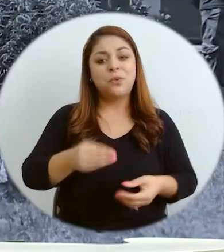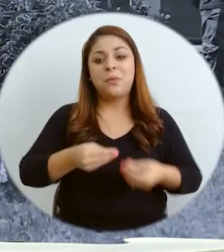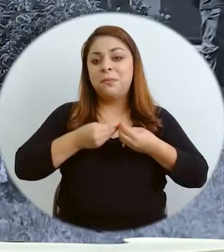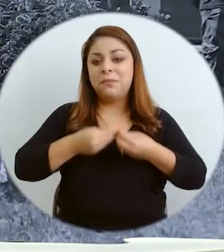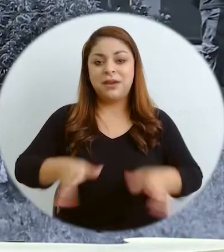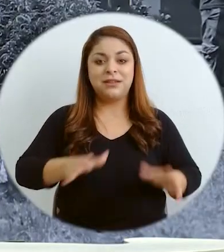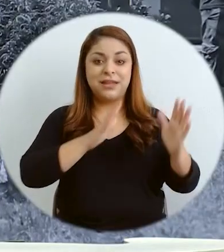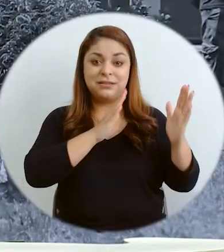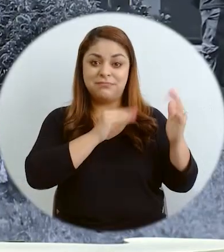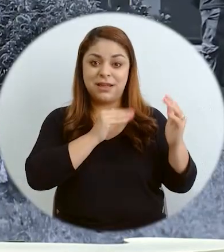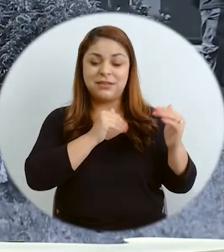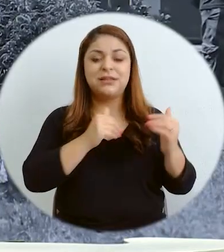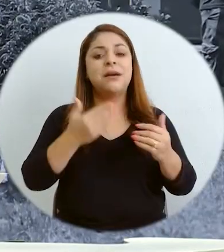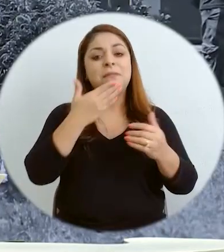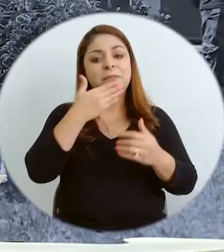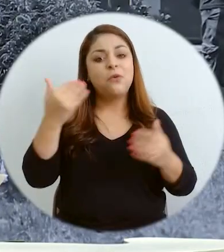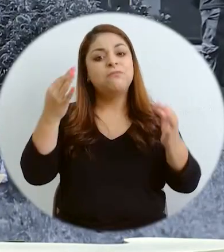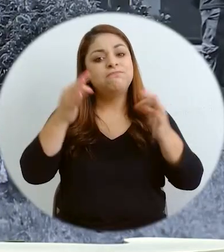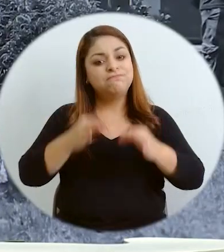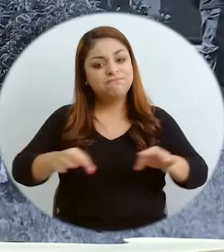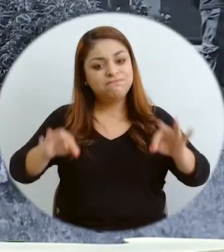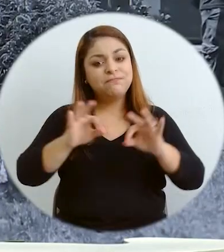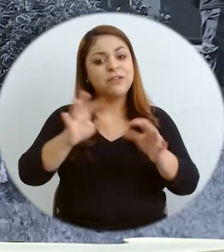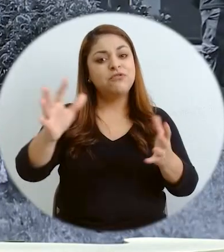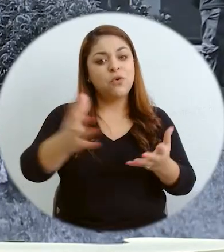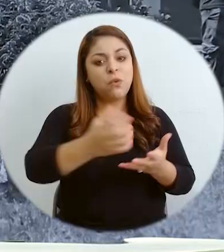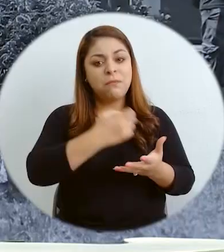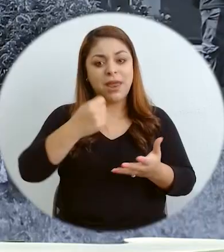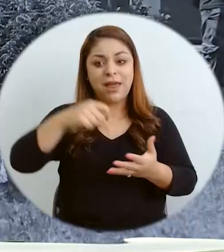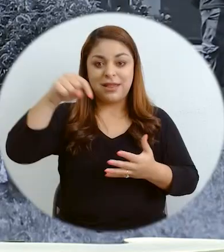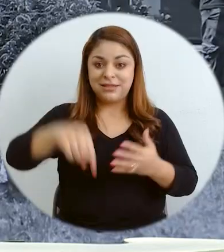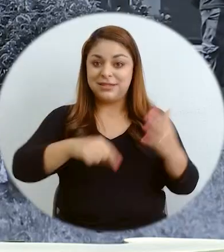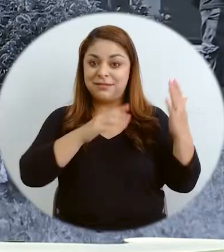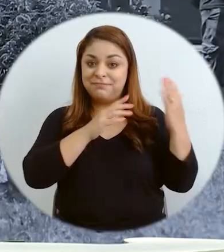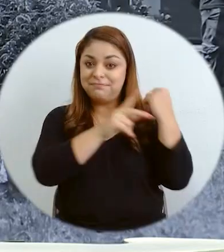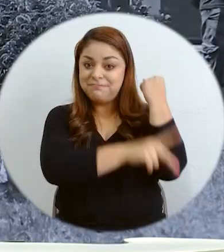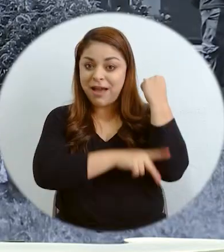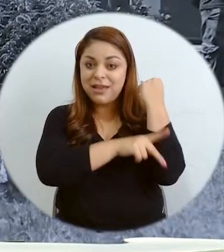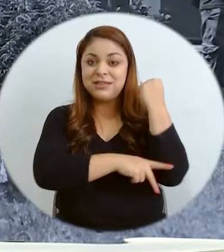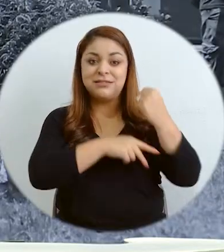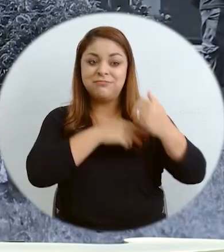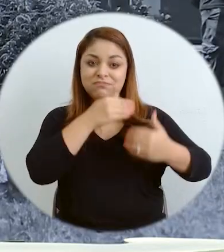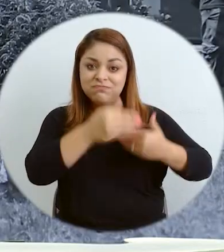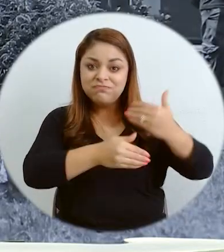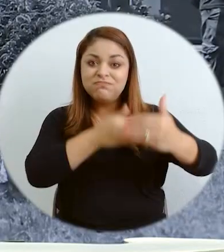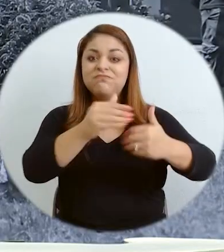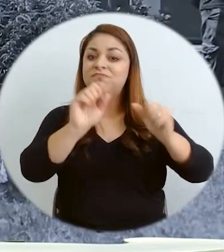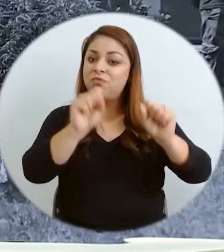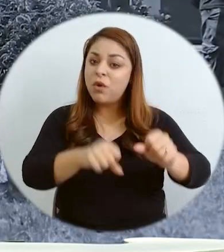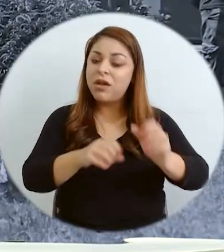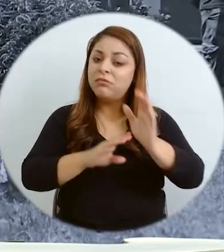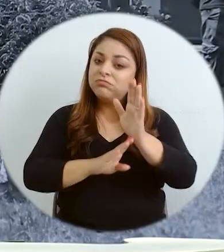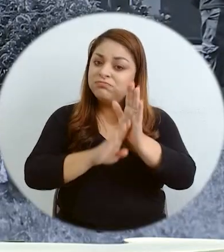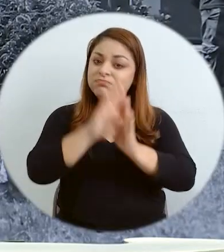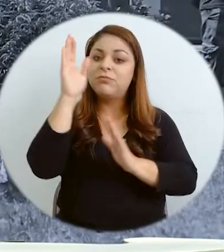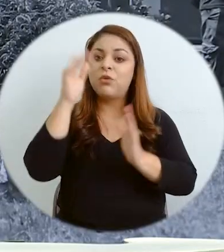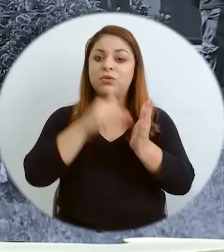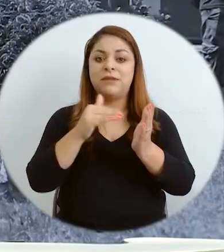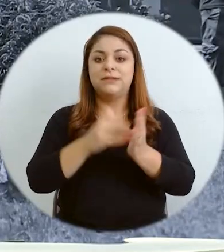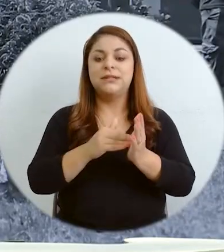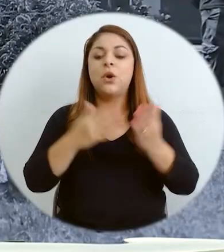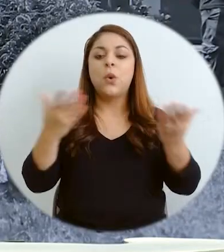muchísimas posibilidades de recuperar este país del que tanto nos sentimos orgullosos y pues empecemos por la educación, que es algo